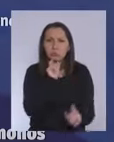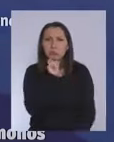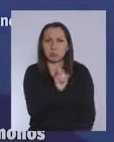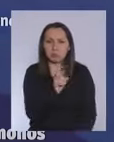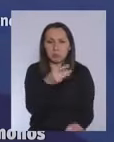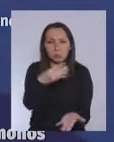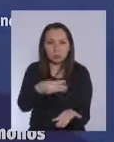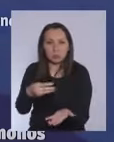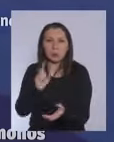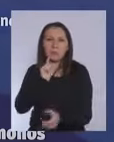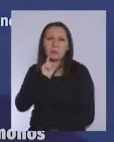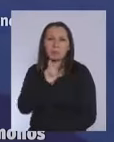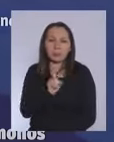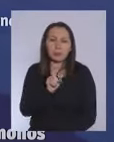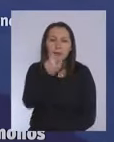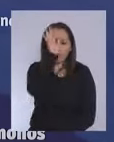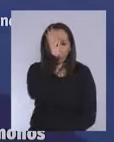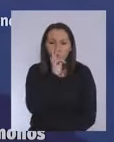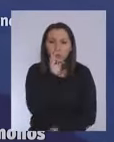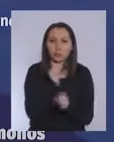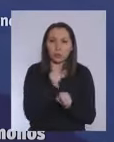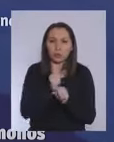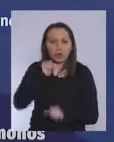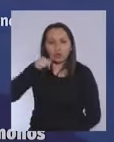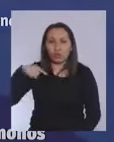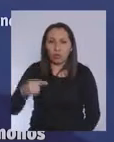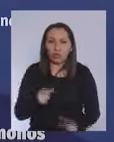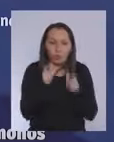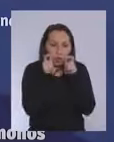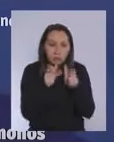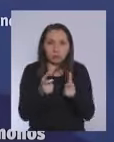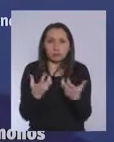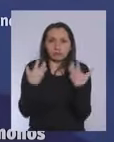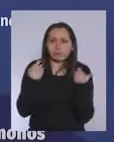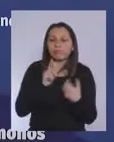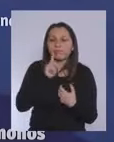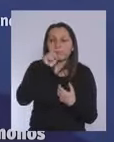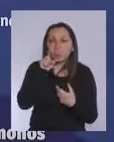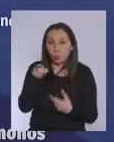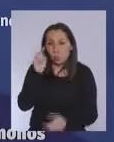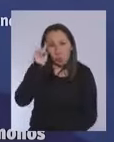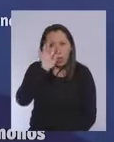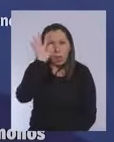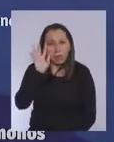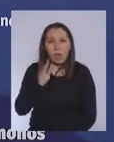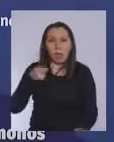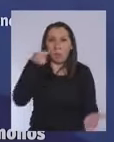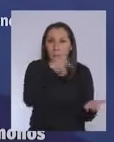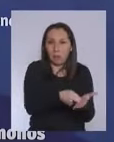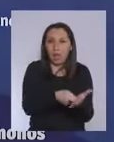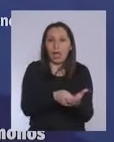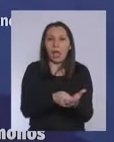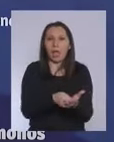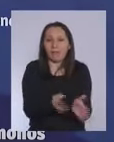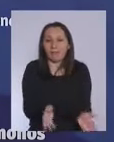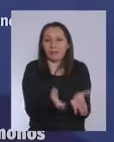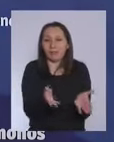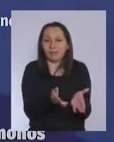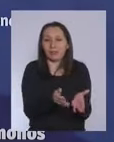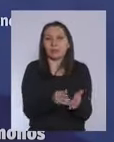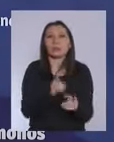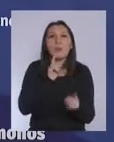municipios en contra del personal que trabaja día a día tomando los tests usted se imagina que le van a estar pagando o estimulando